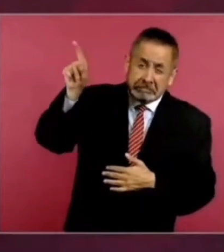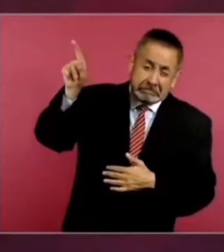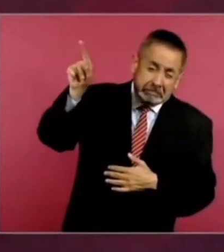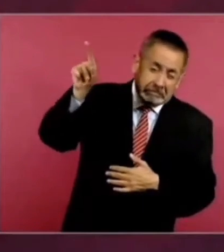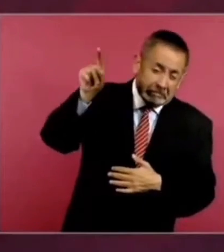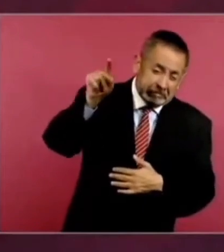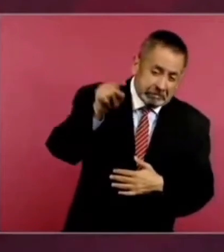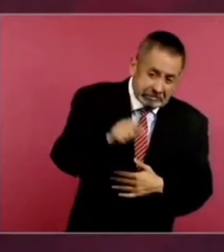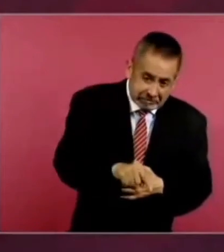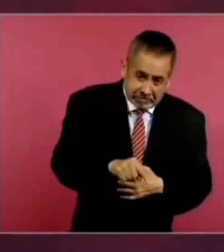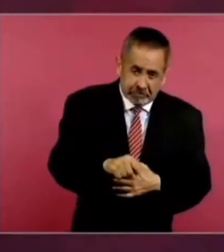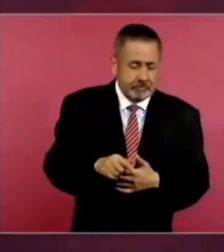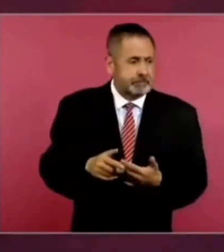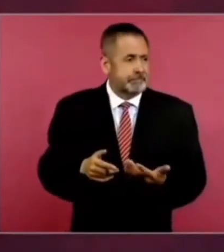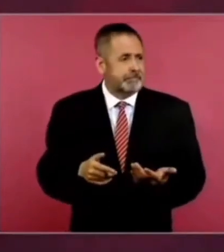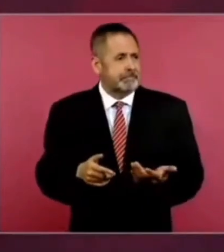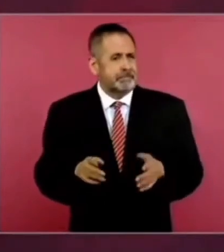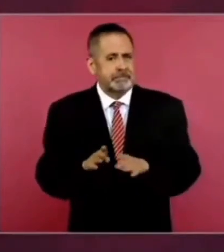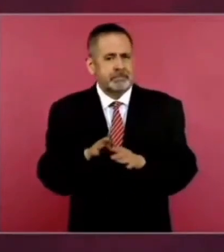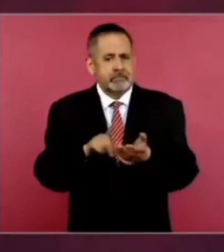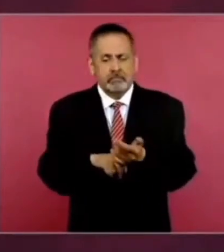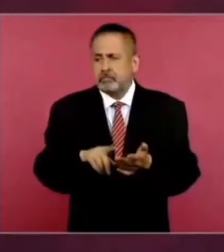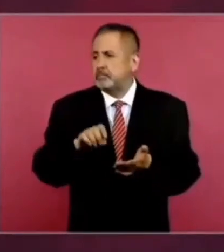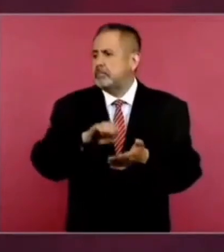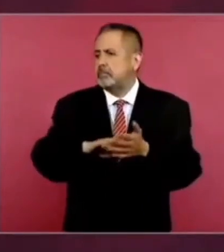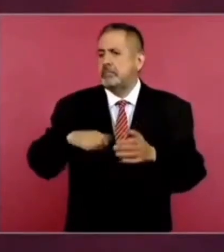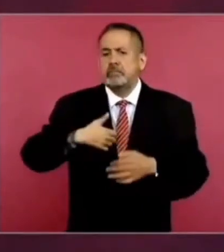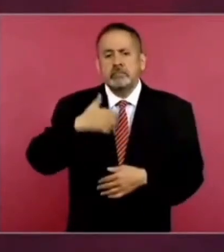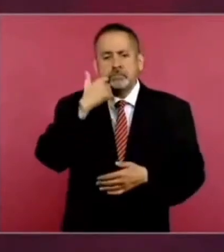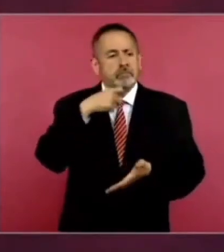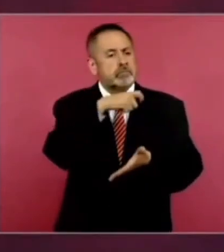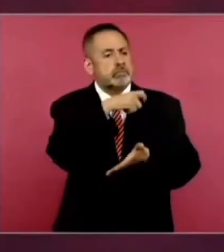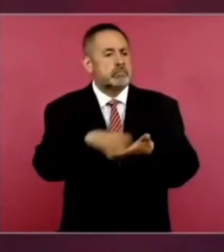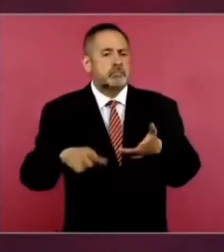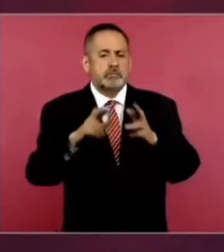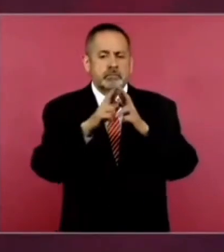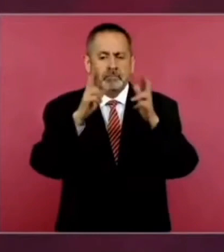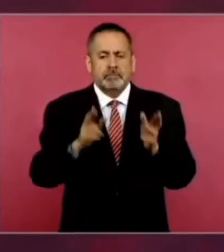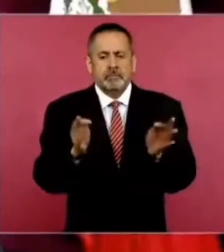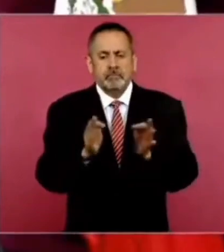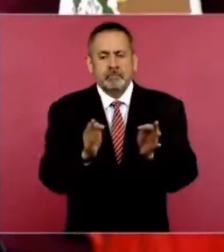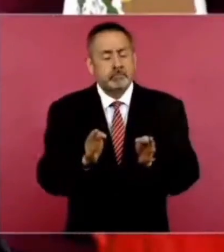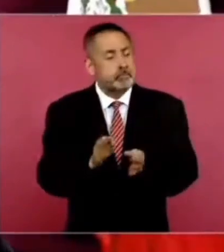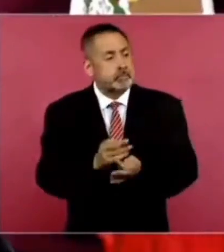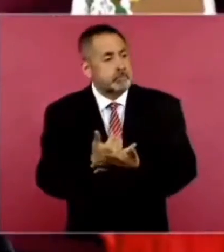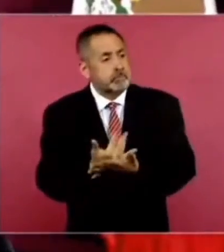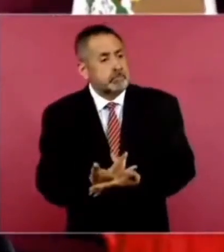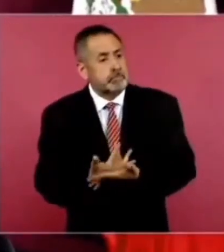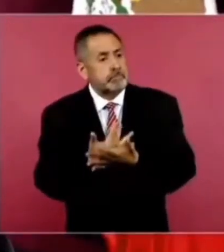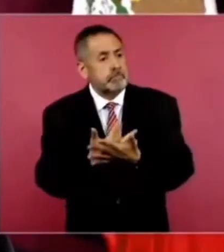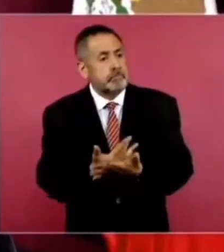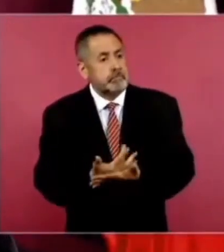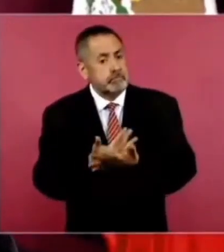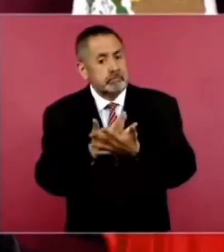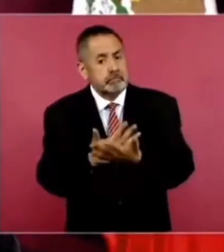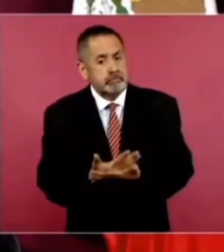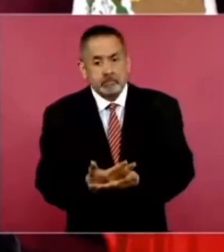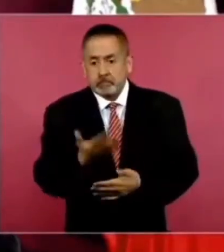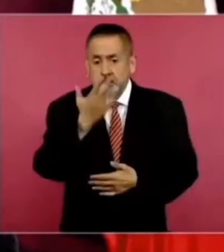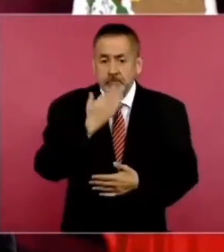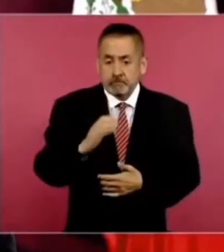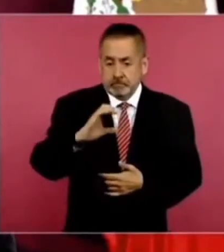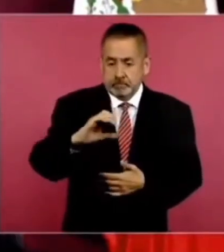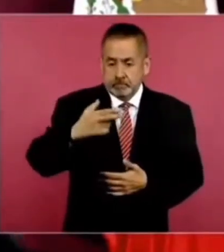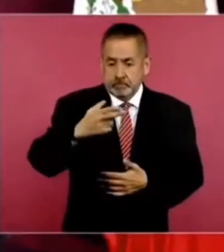Y cuando un consumidor quería comprar un refrigerador en Estados Unidos, como no habían los